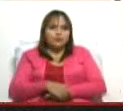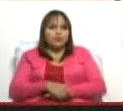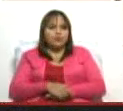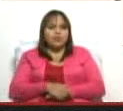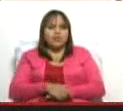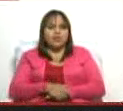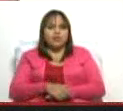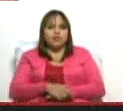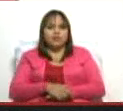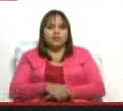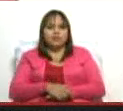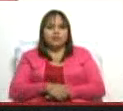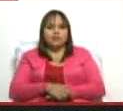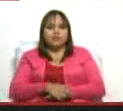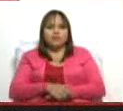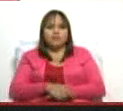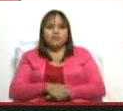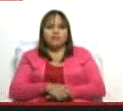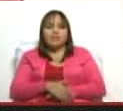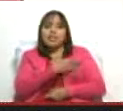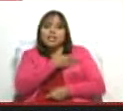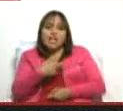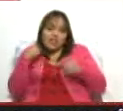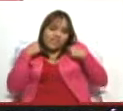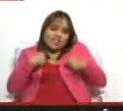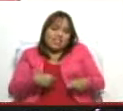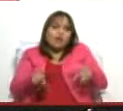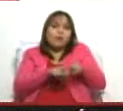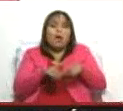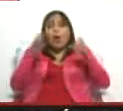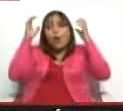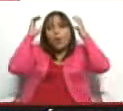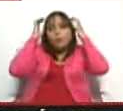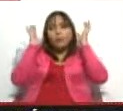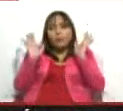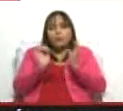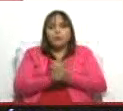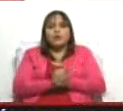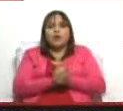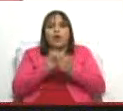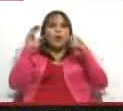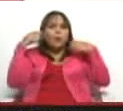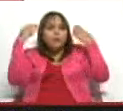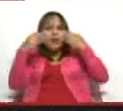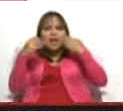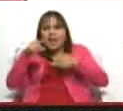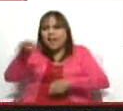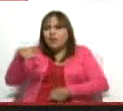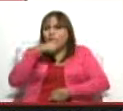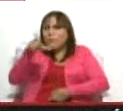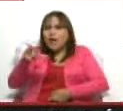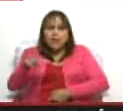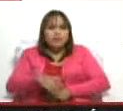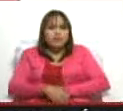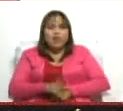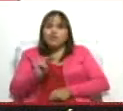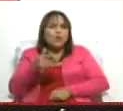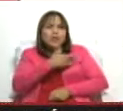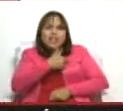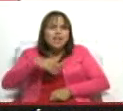que se quieren poner un disfraz de ovejas. Son malos, son perversos contra su propio país. Quien no quiere a su patria no quiere a